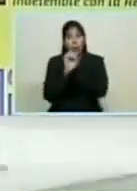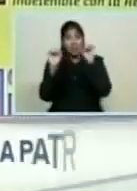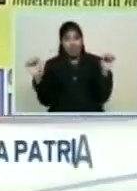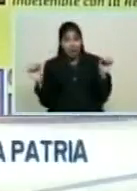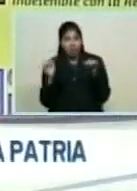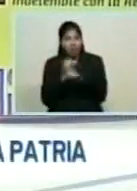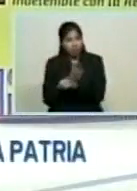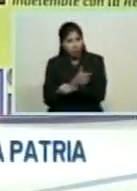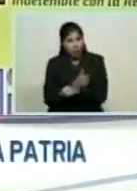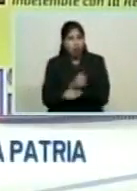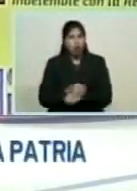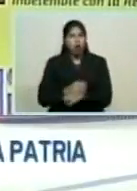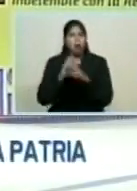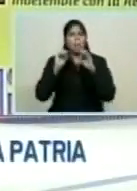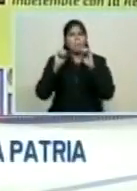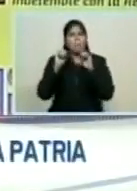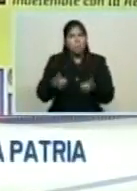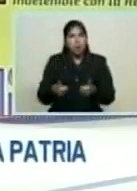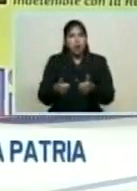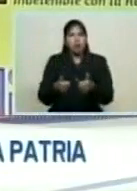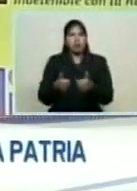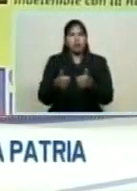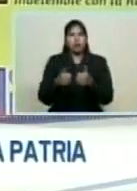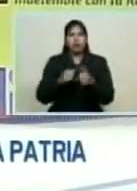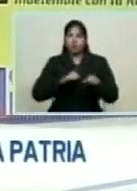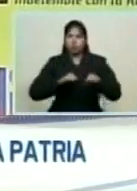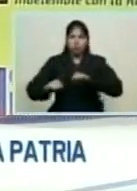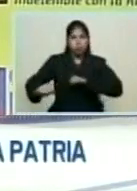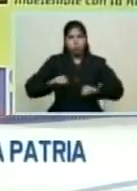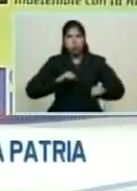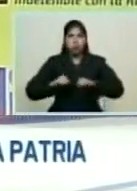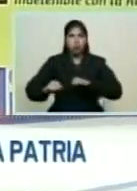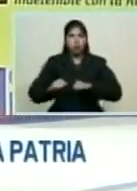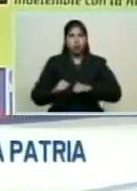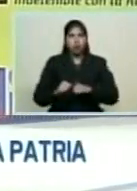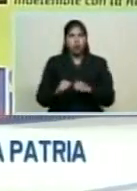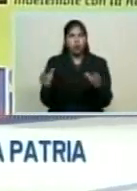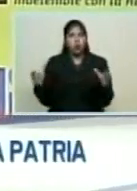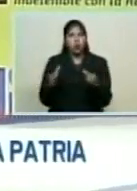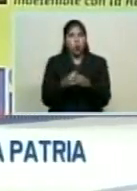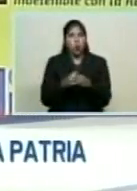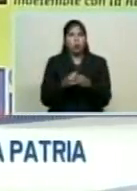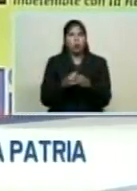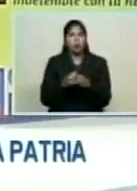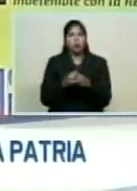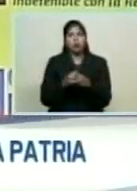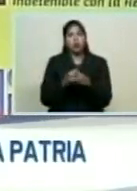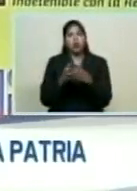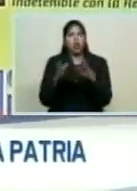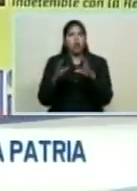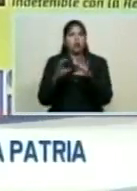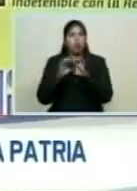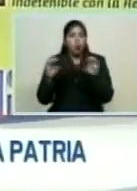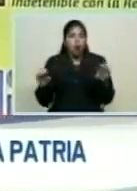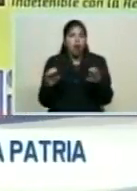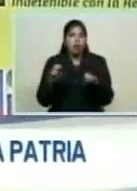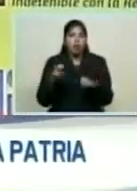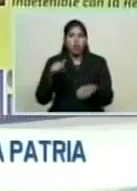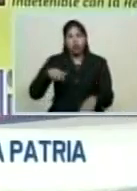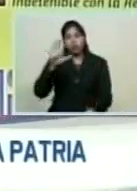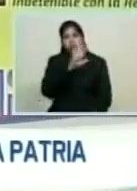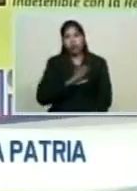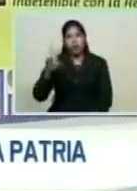comienza a activar los motores del Movimiento Educativo Nacional.